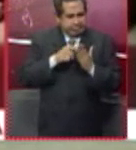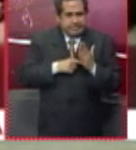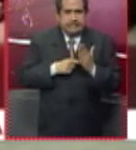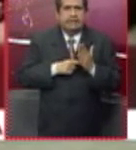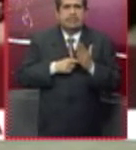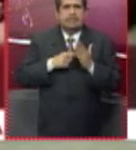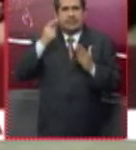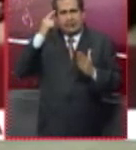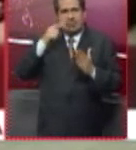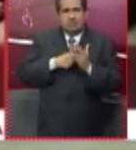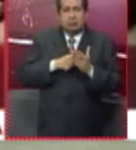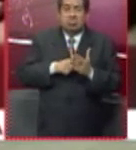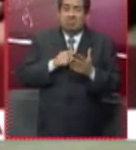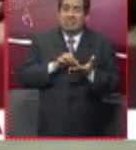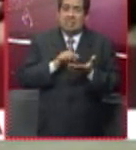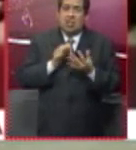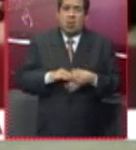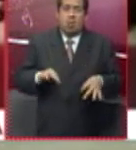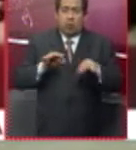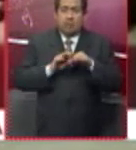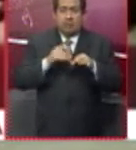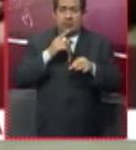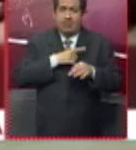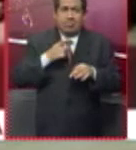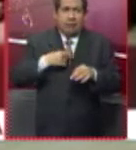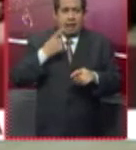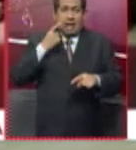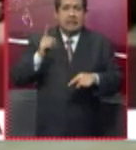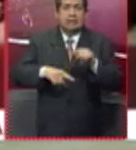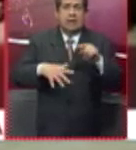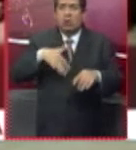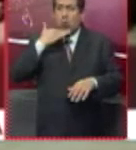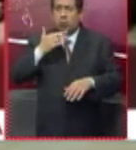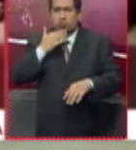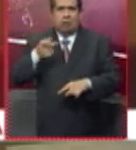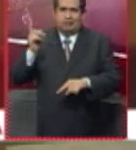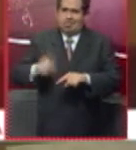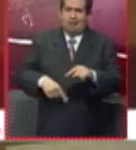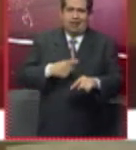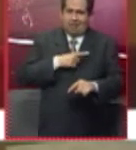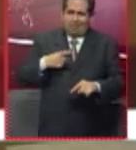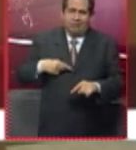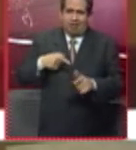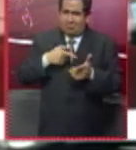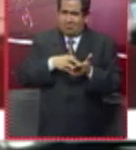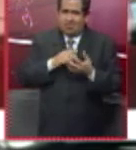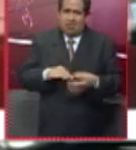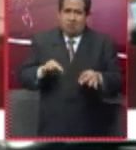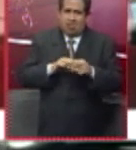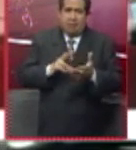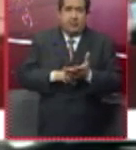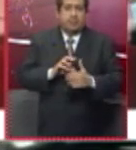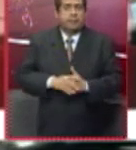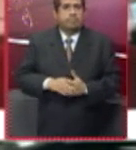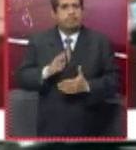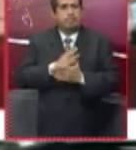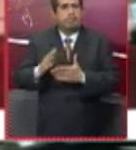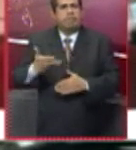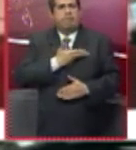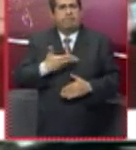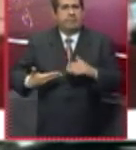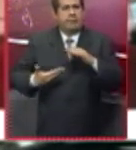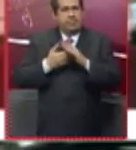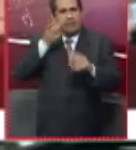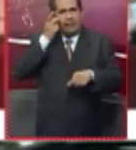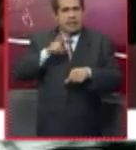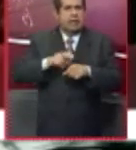bienvenida y creemos que el mismo es una importante contribución en la lucha contra la impunidad. Por su parte, el presidente